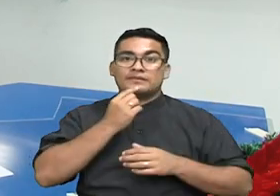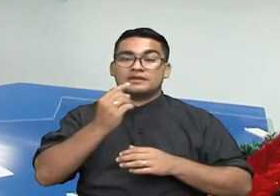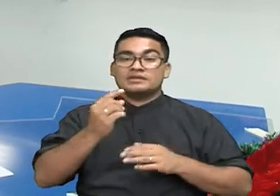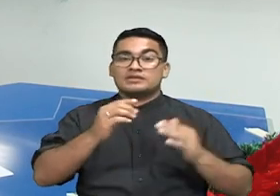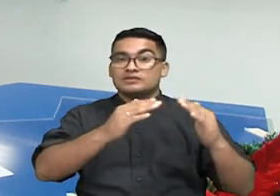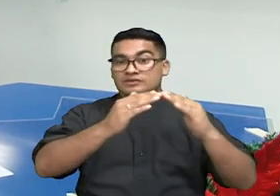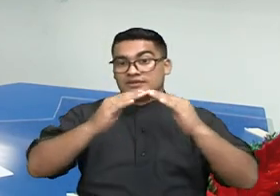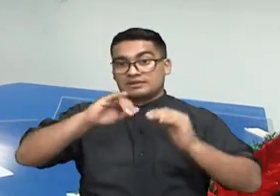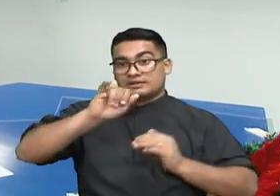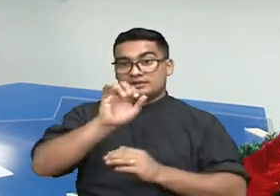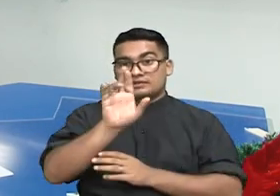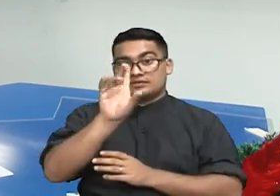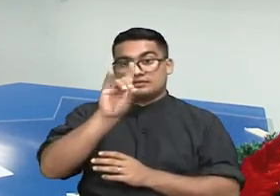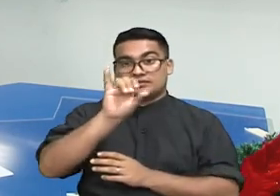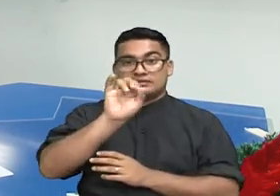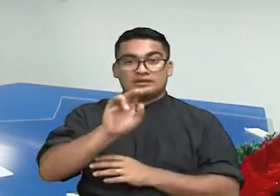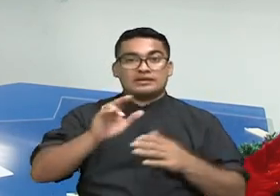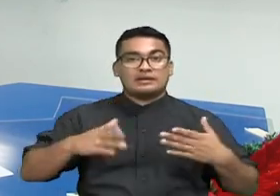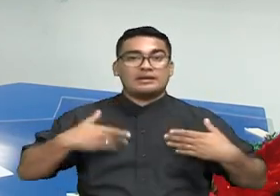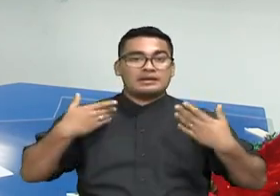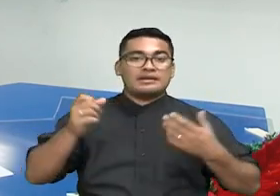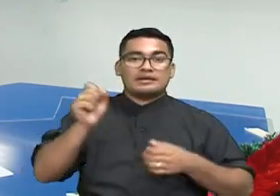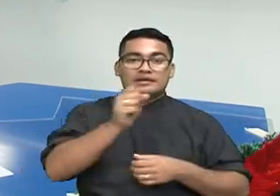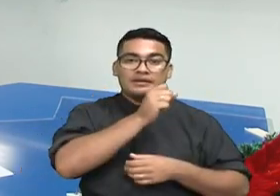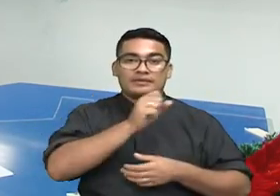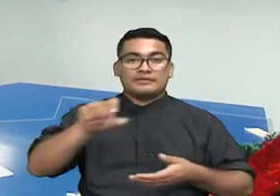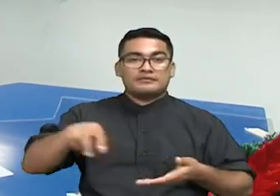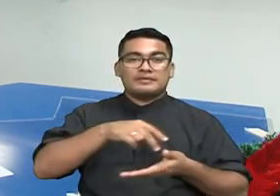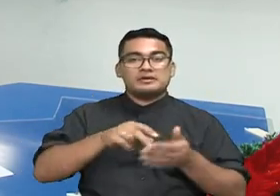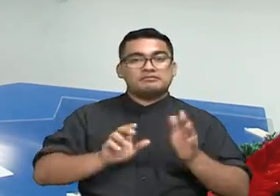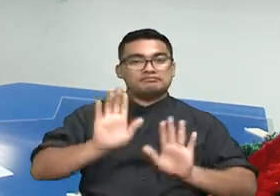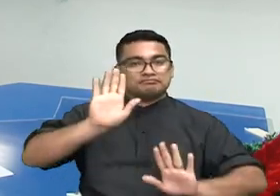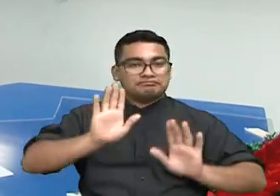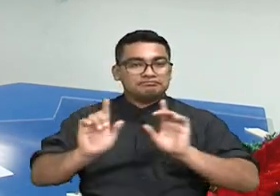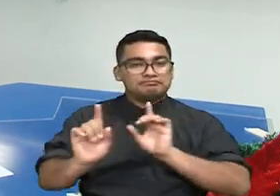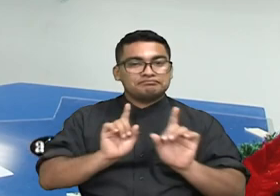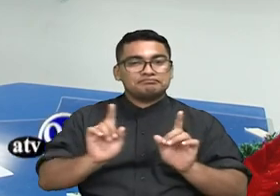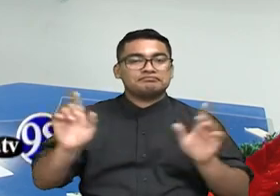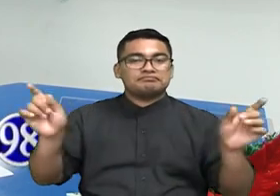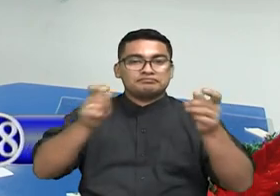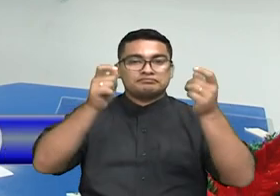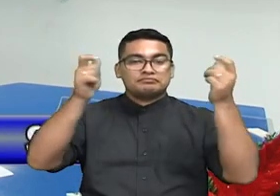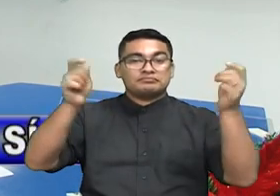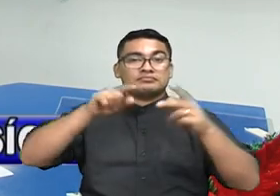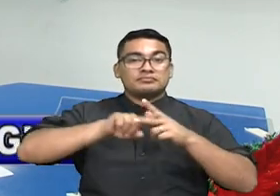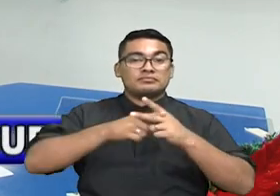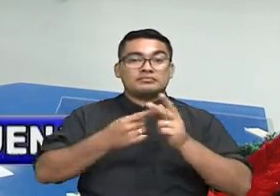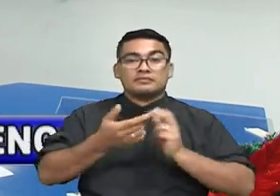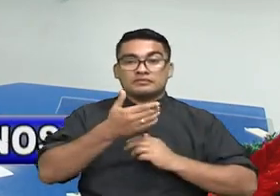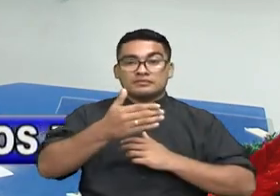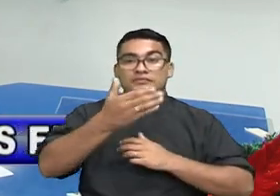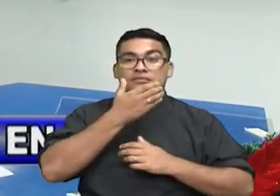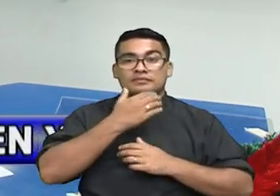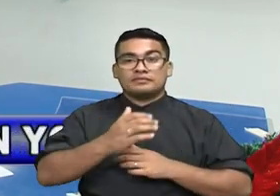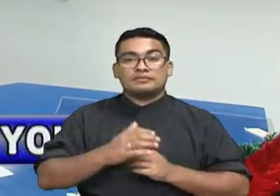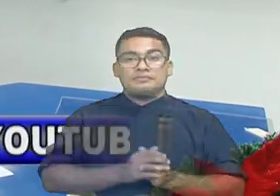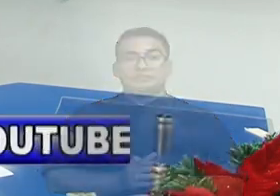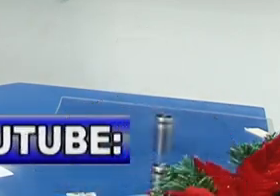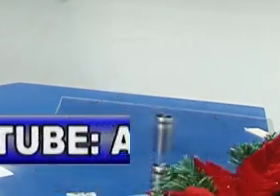Jardín una mañana de alegría, canto, bailes y concurso. Esto para festejar el inicio del mes de